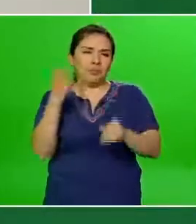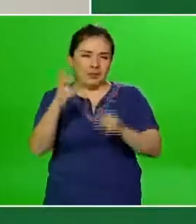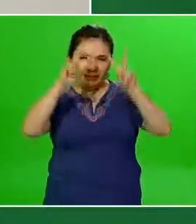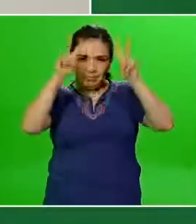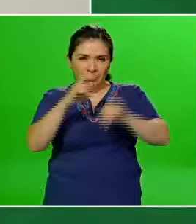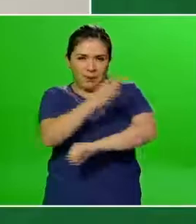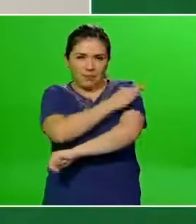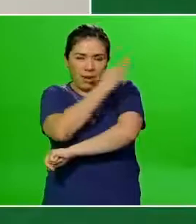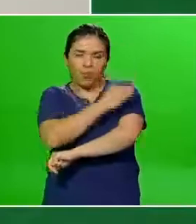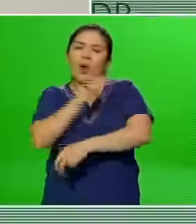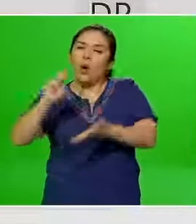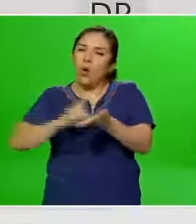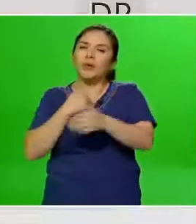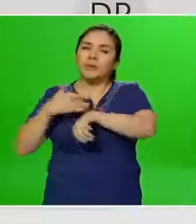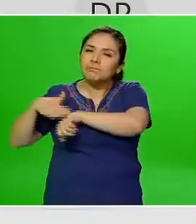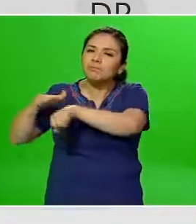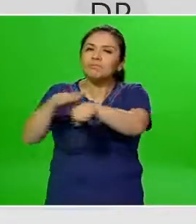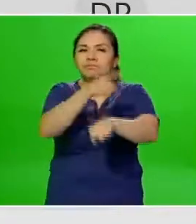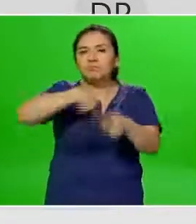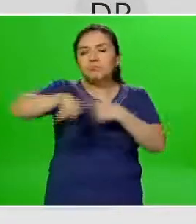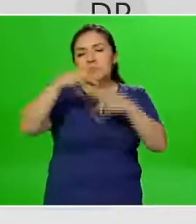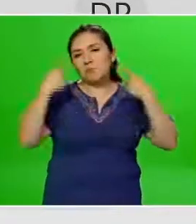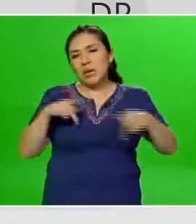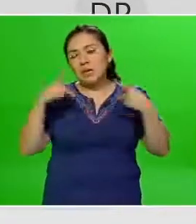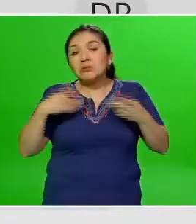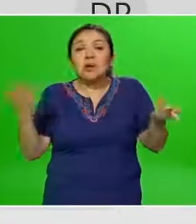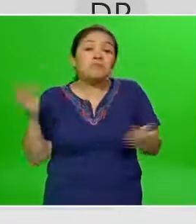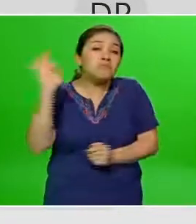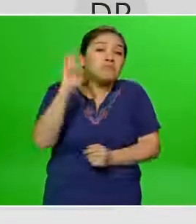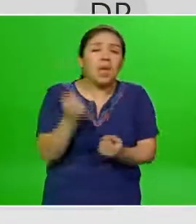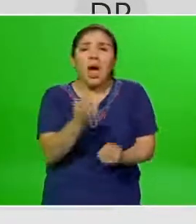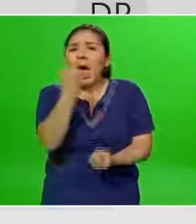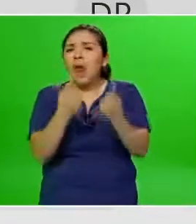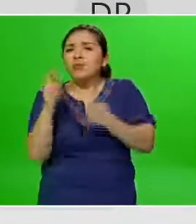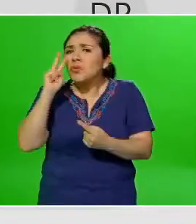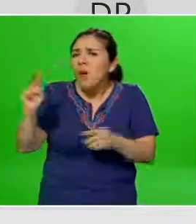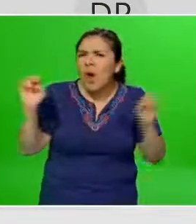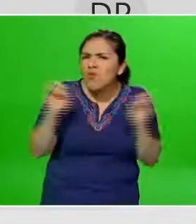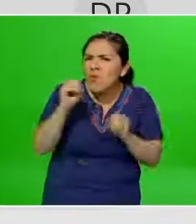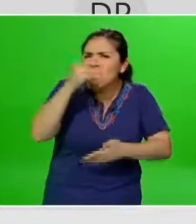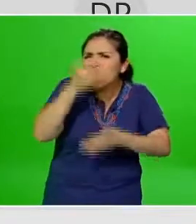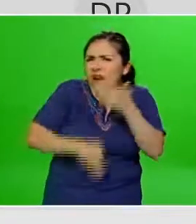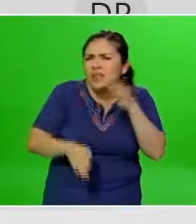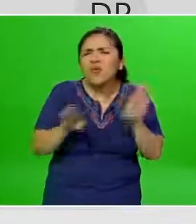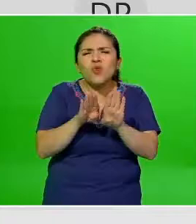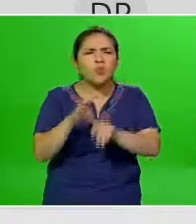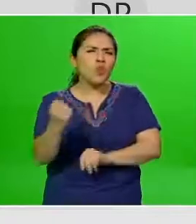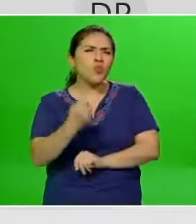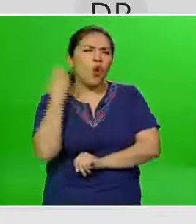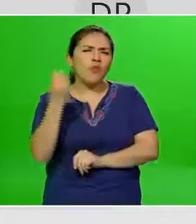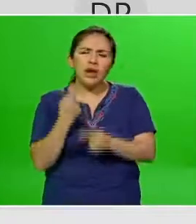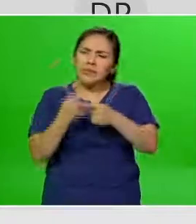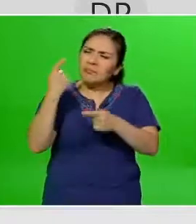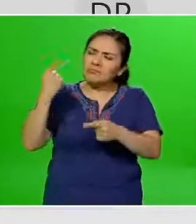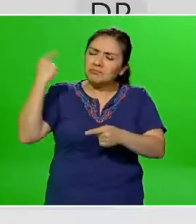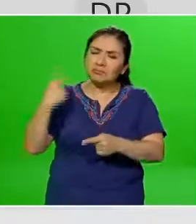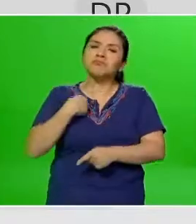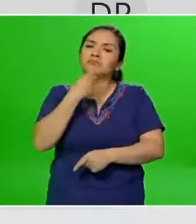apartado, recordamos nuevamente a la población, a lo mejor algunos que no hayan visto esta información en las últimas conferencias,